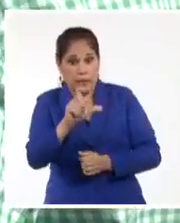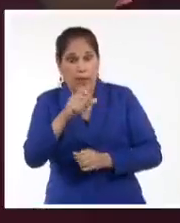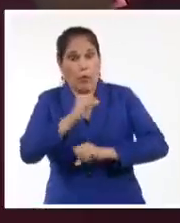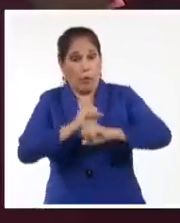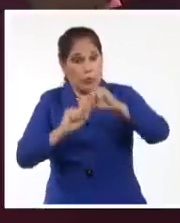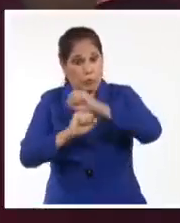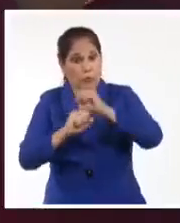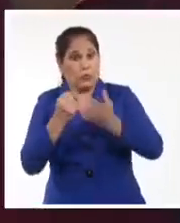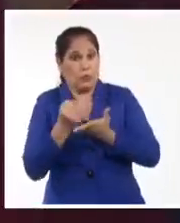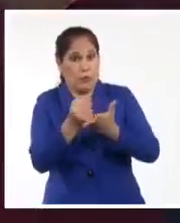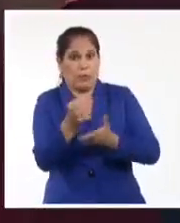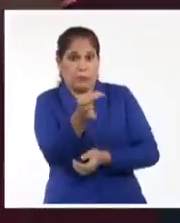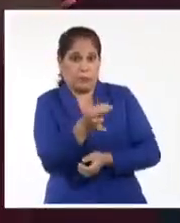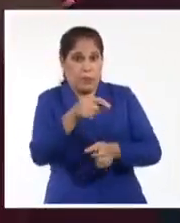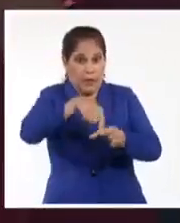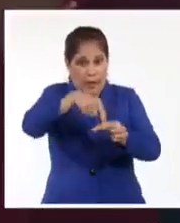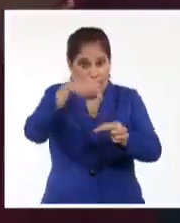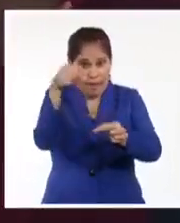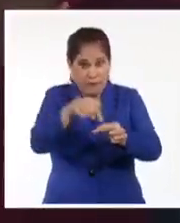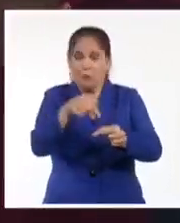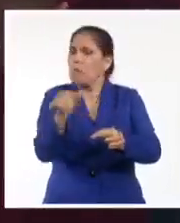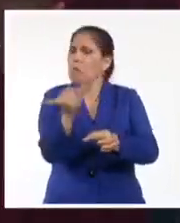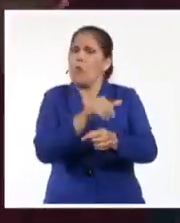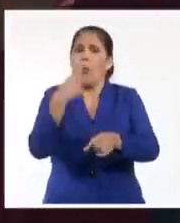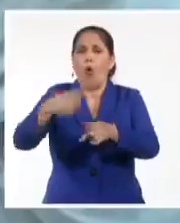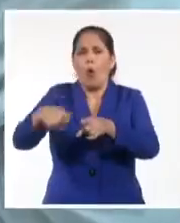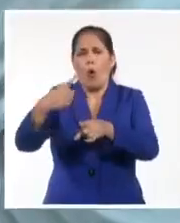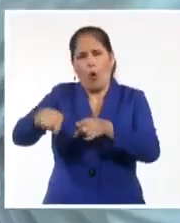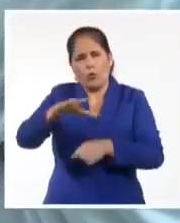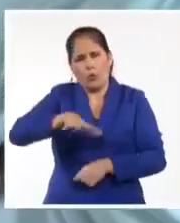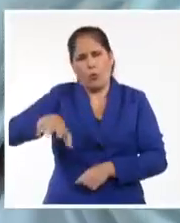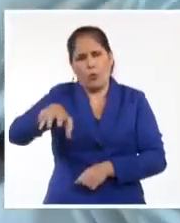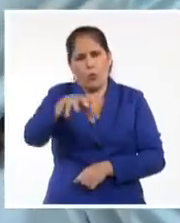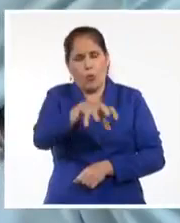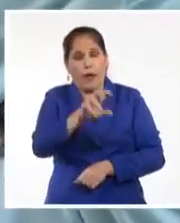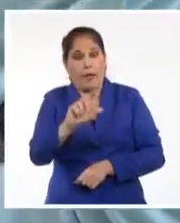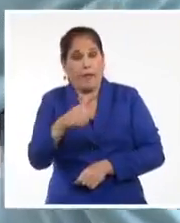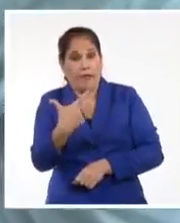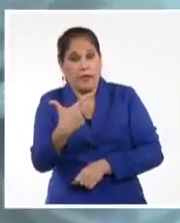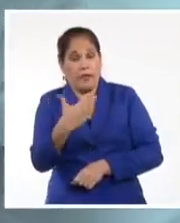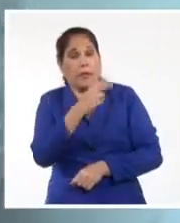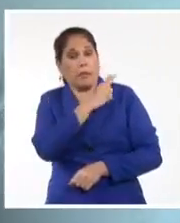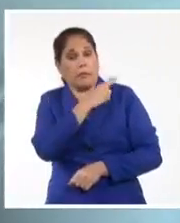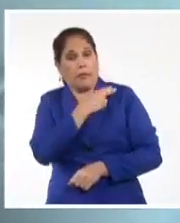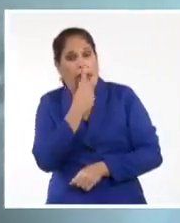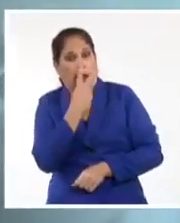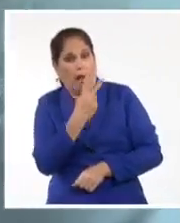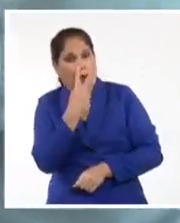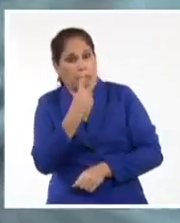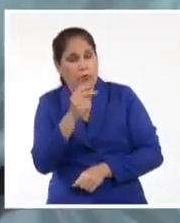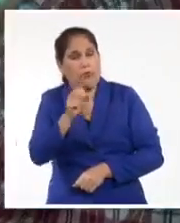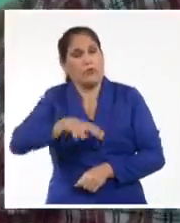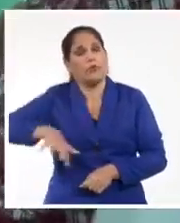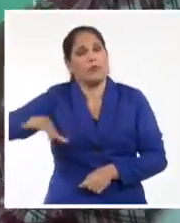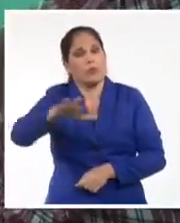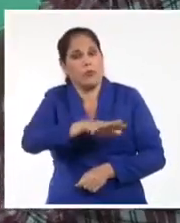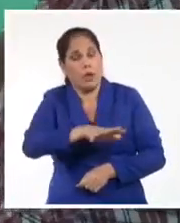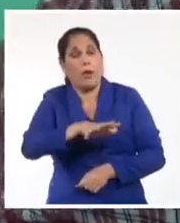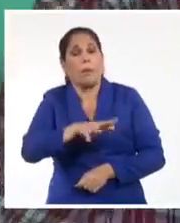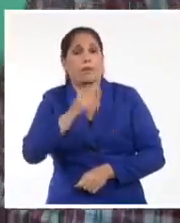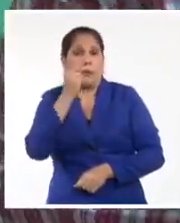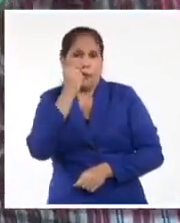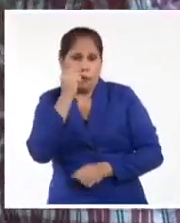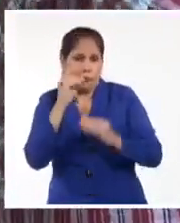estructura auxiliar al municipio especial abarcó también otras áreas. El vicejefe del Departamento de Atención al Sector Social, doctor Joel